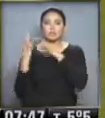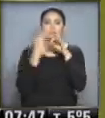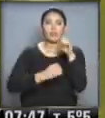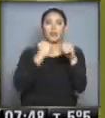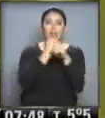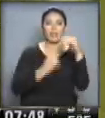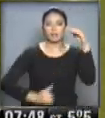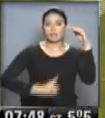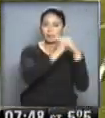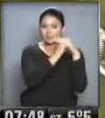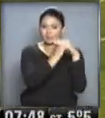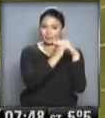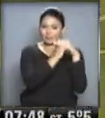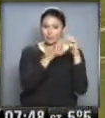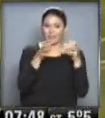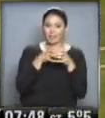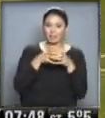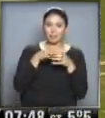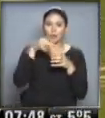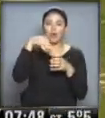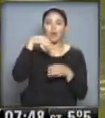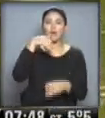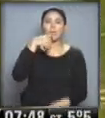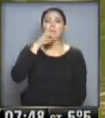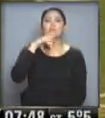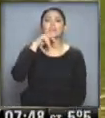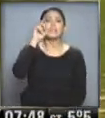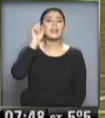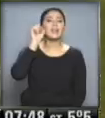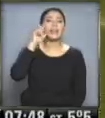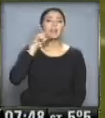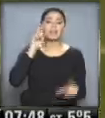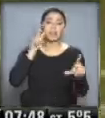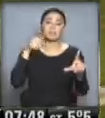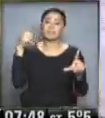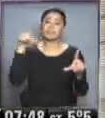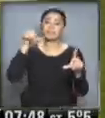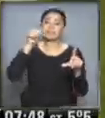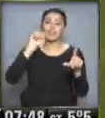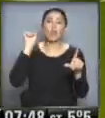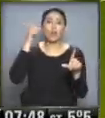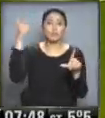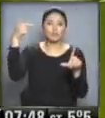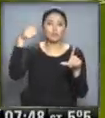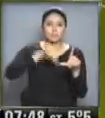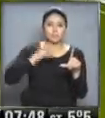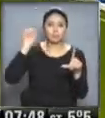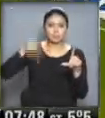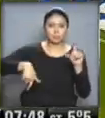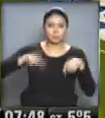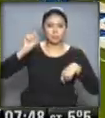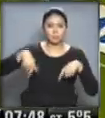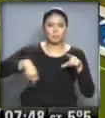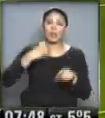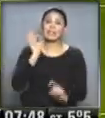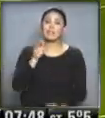equipo de Monte Castro y Floresta. Y acá se va con una goleada, lamentablemente, cuando ya se sabe que Julio César